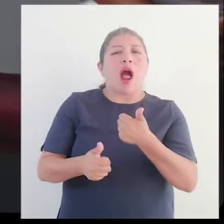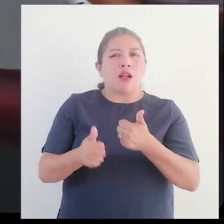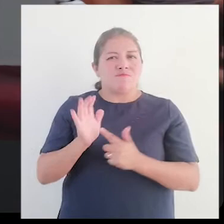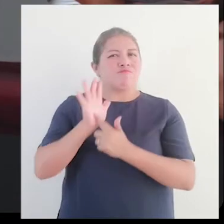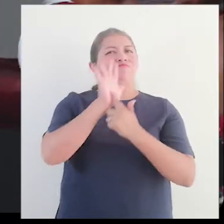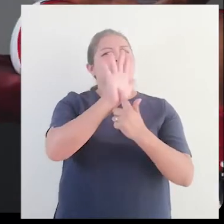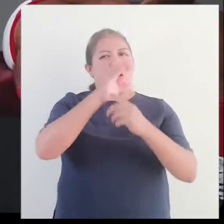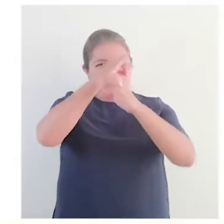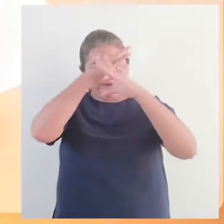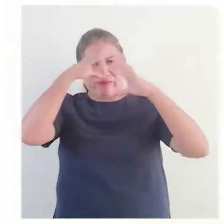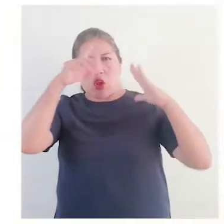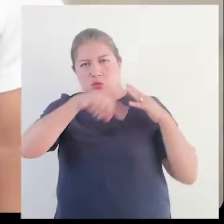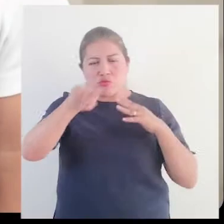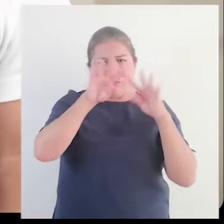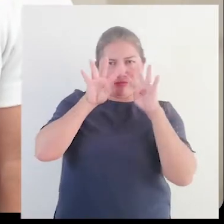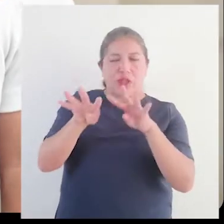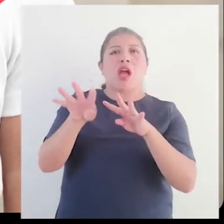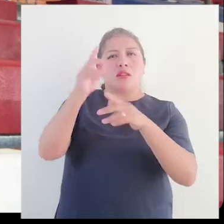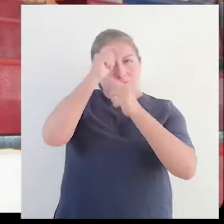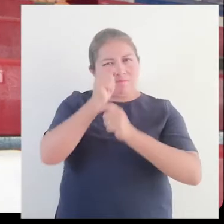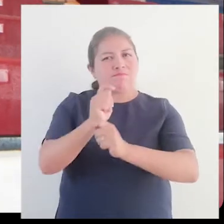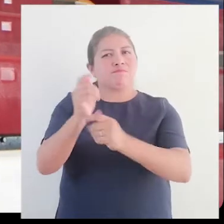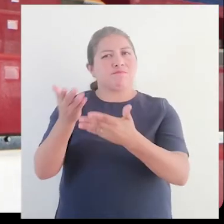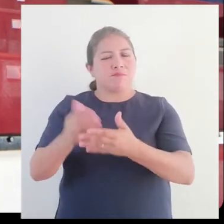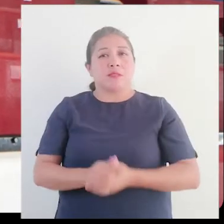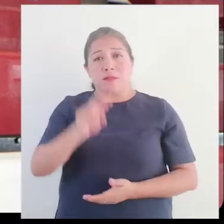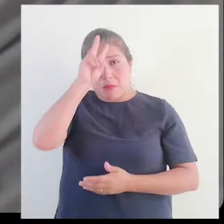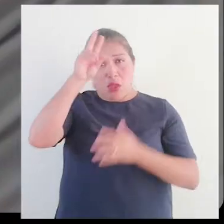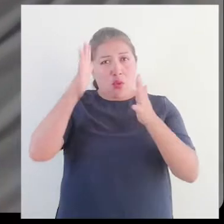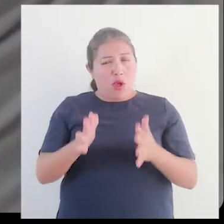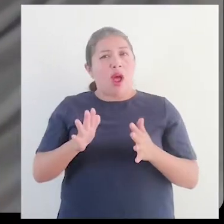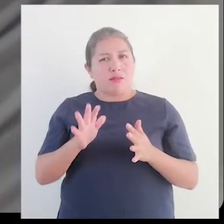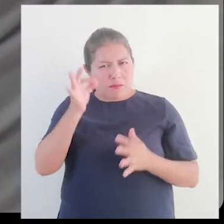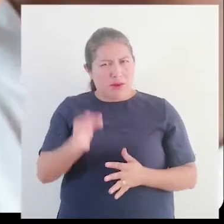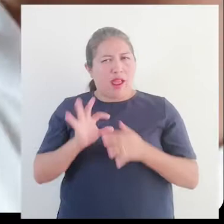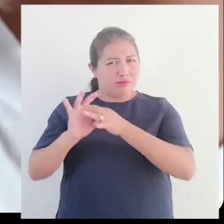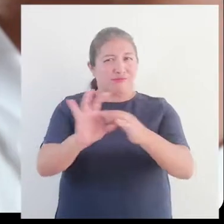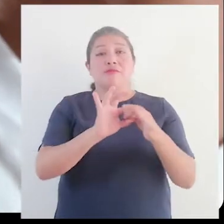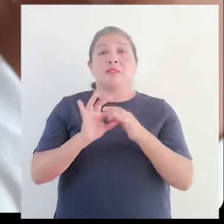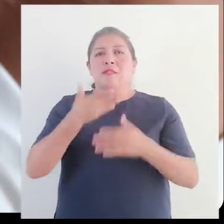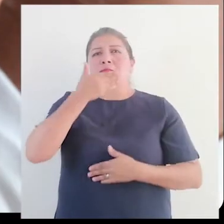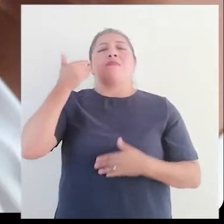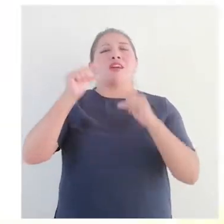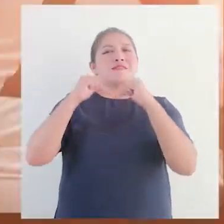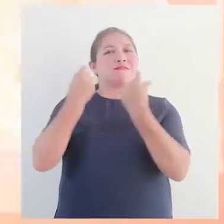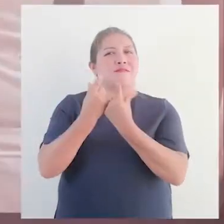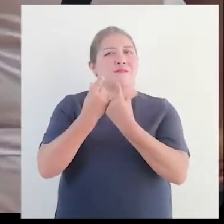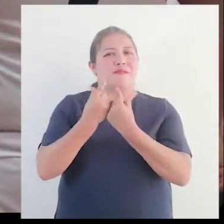el respeto. Los peruanos ya demostramos que el fútbol nos une y que somos la mejor hinchada del